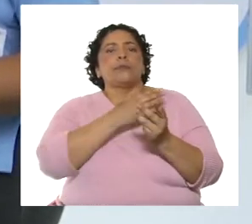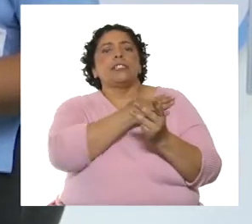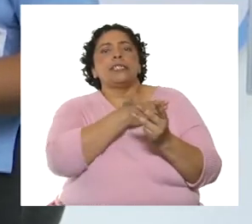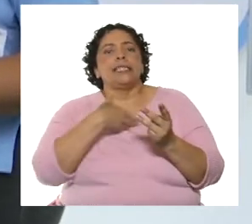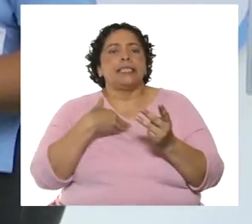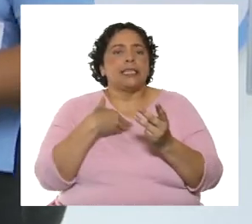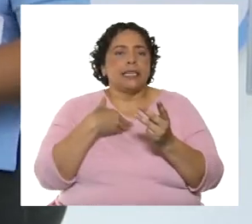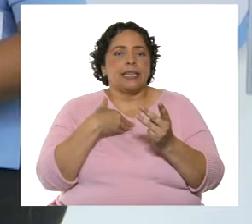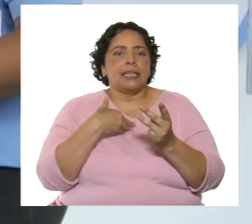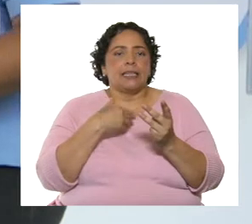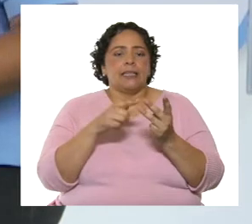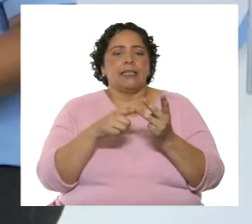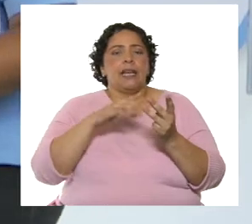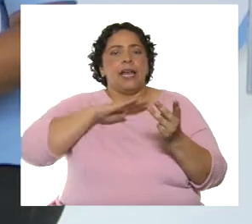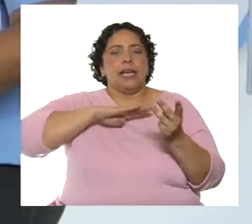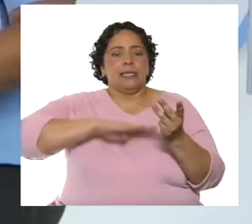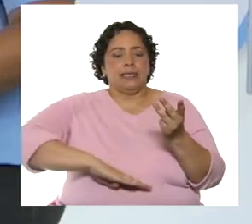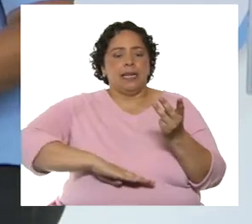Quiere